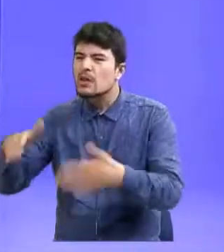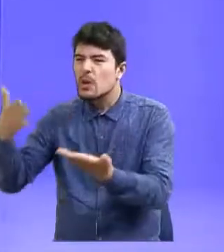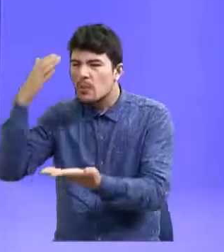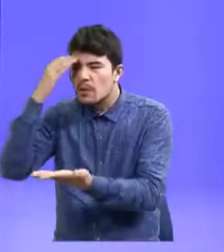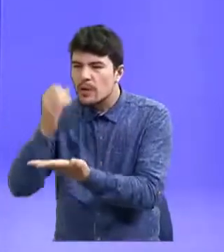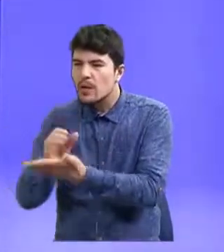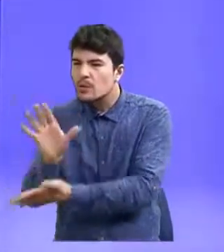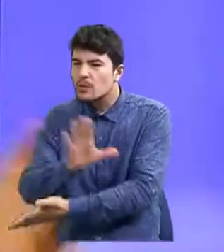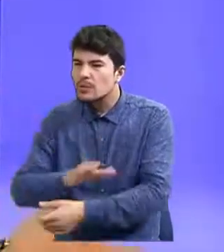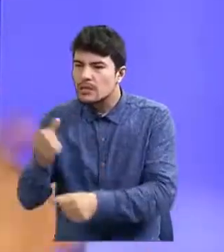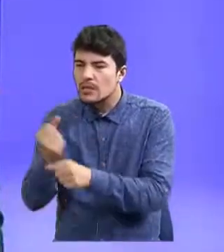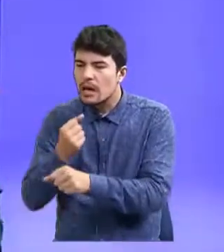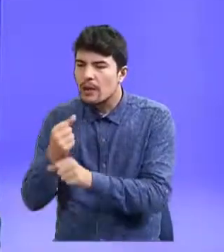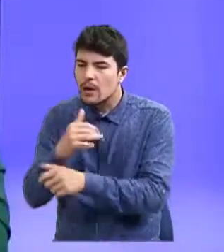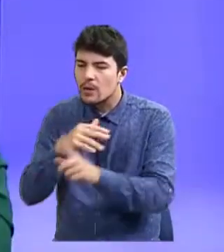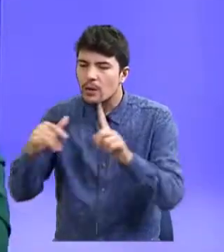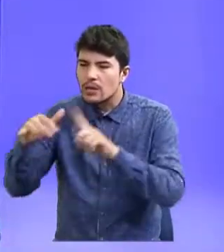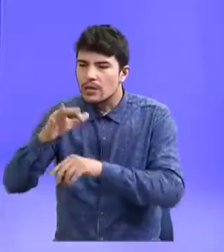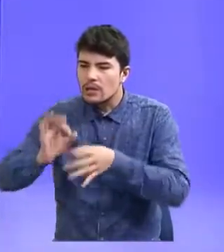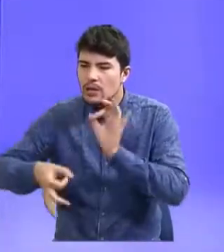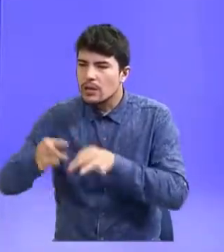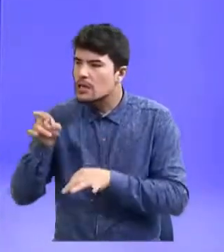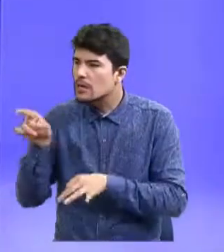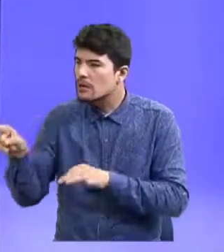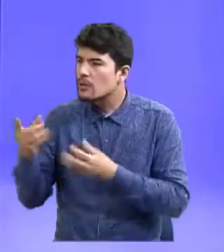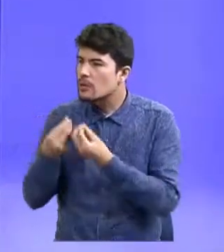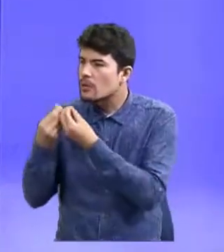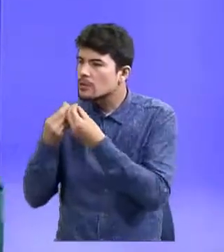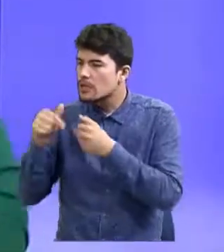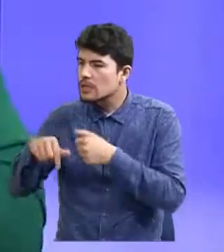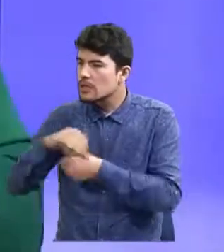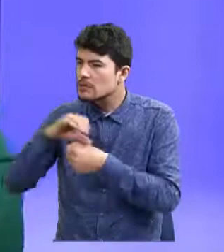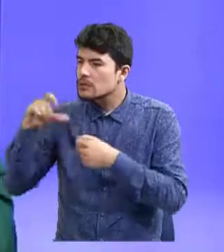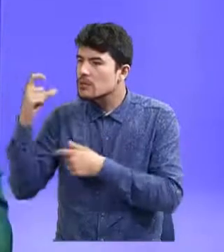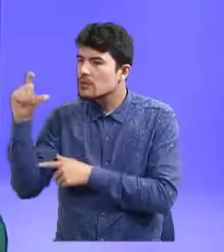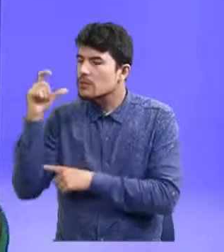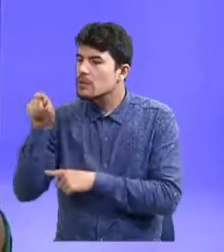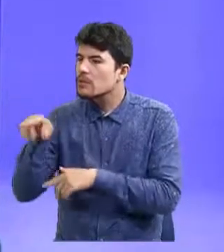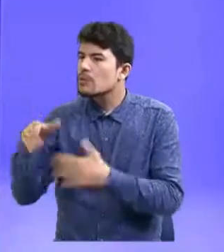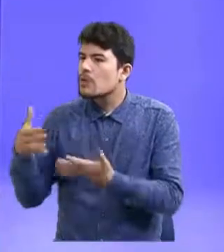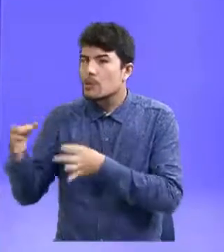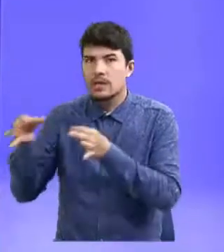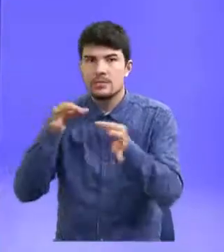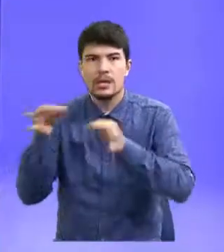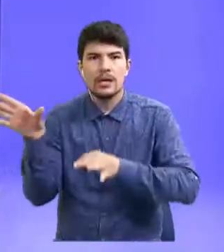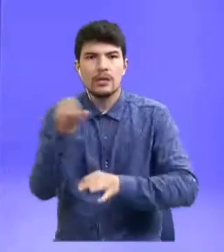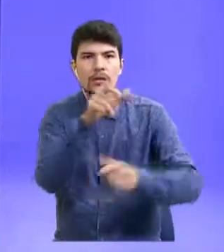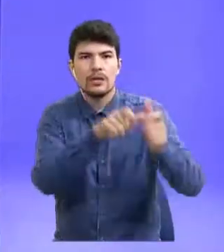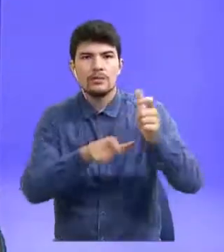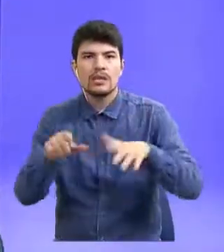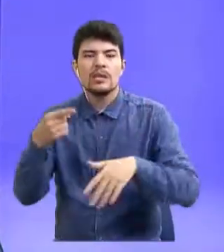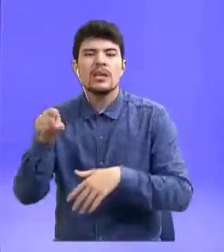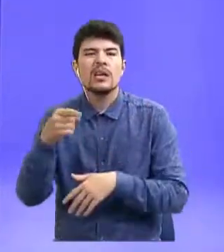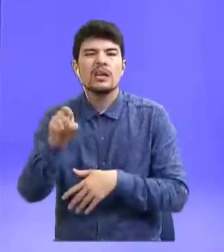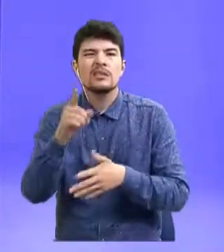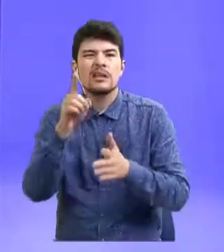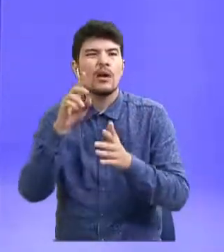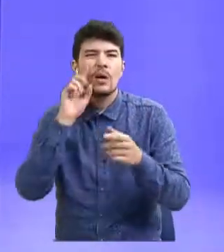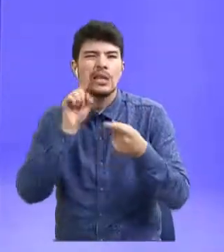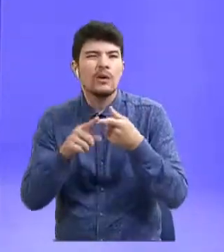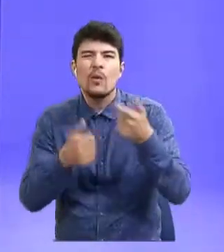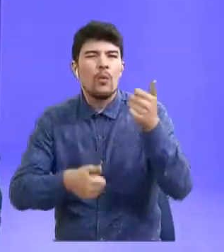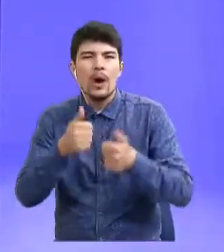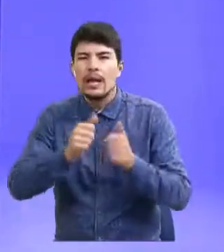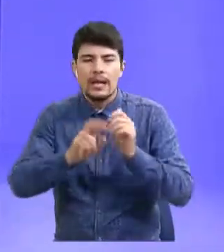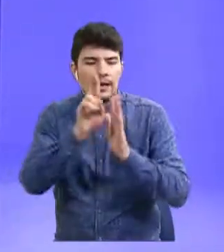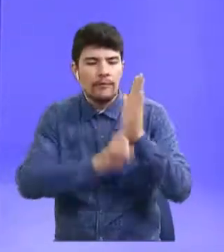rama judicial y, por supuesto, usted desde el Consejo de Cúcuta. ¿Cómo explicarle a nuestros televidentes qué es lo que se quiere con esta reforma a la